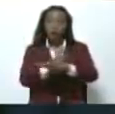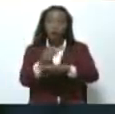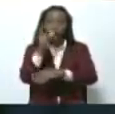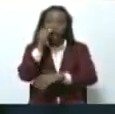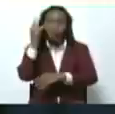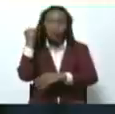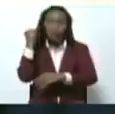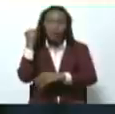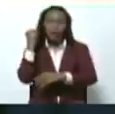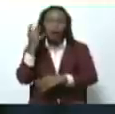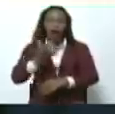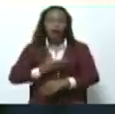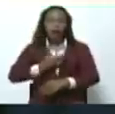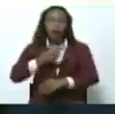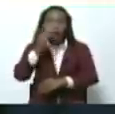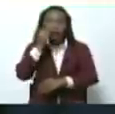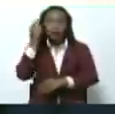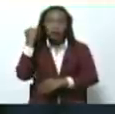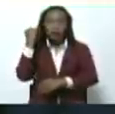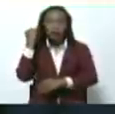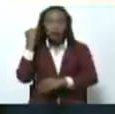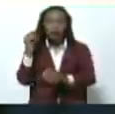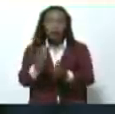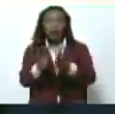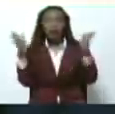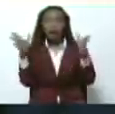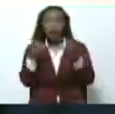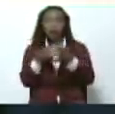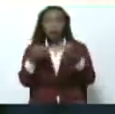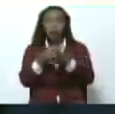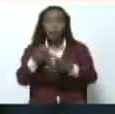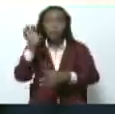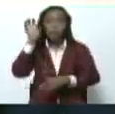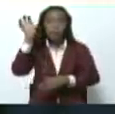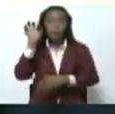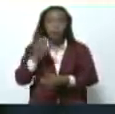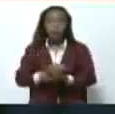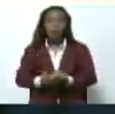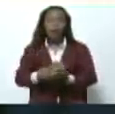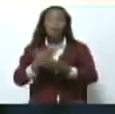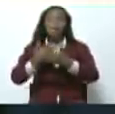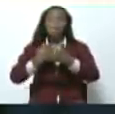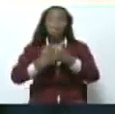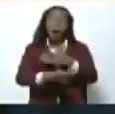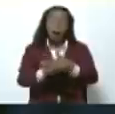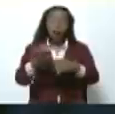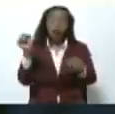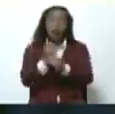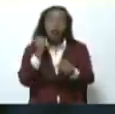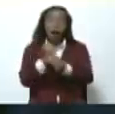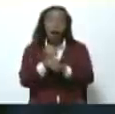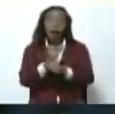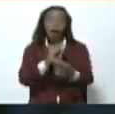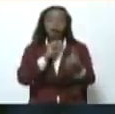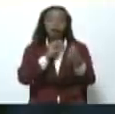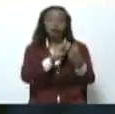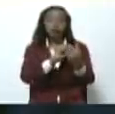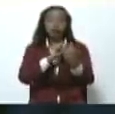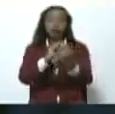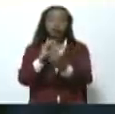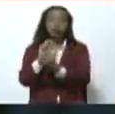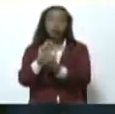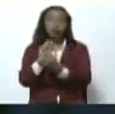gobernadoras, alcaldes y alcaldesas del gran polo patriótico. Vamos a trabajar con diálogo,